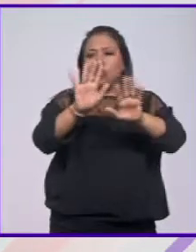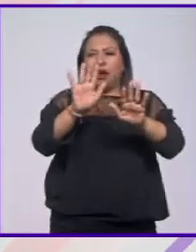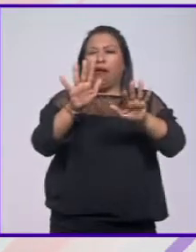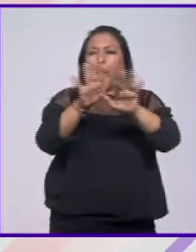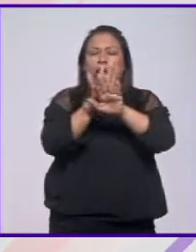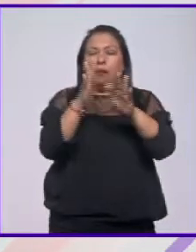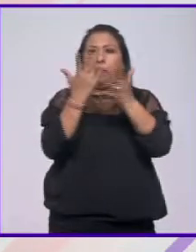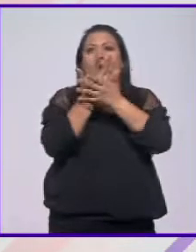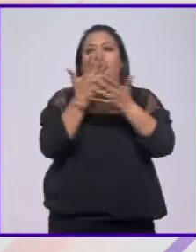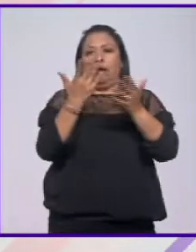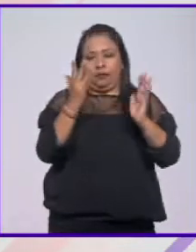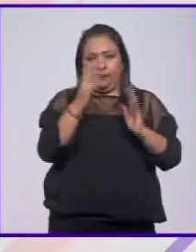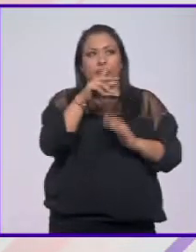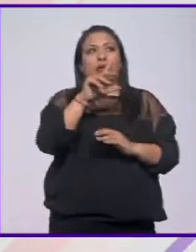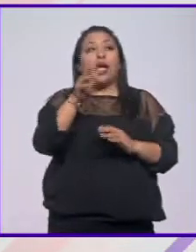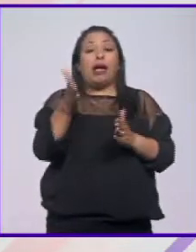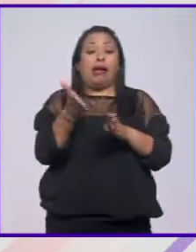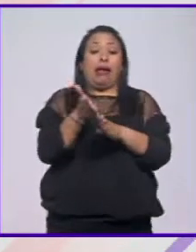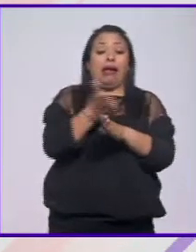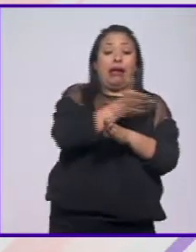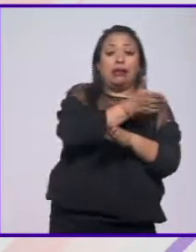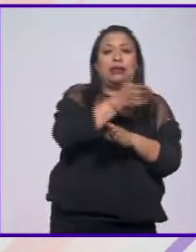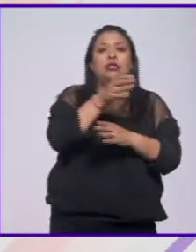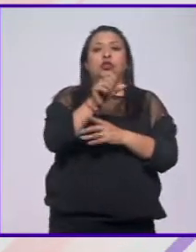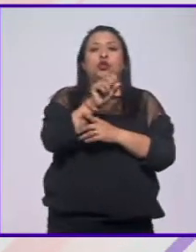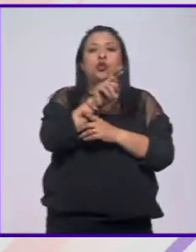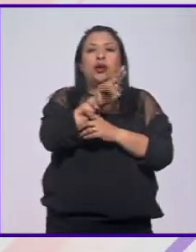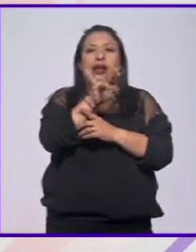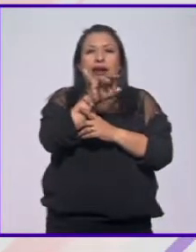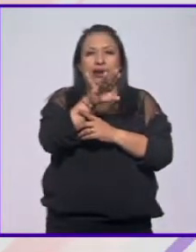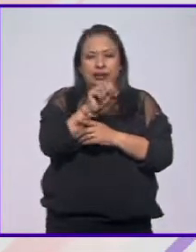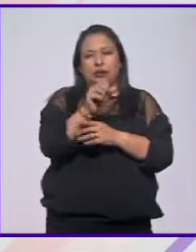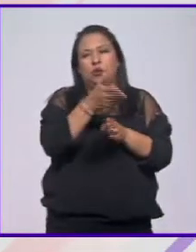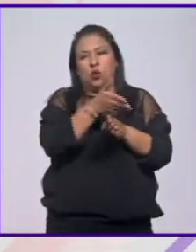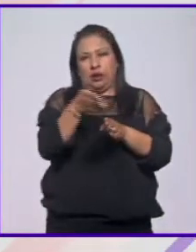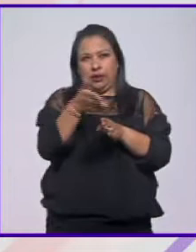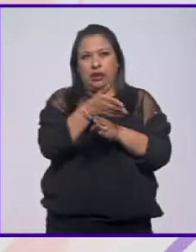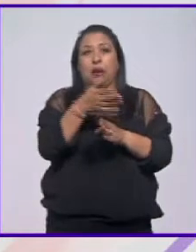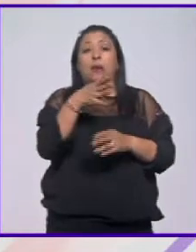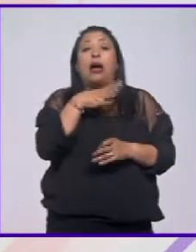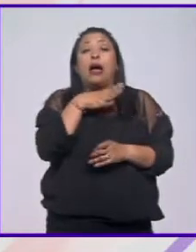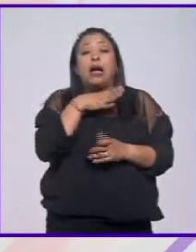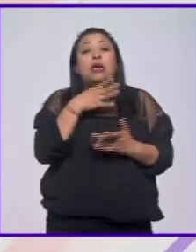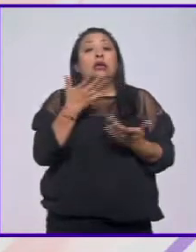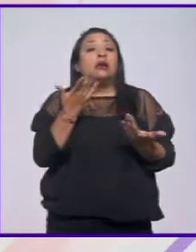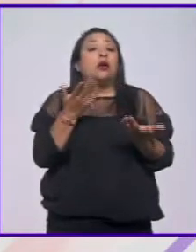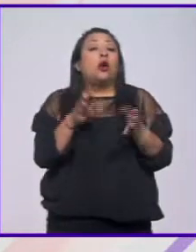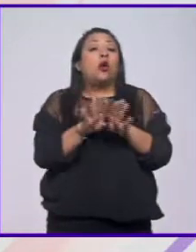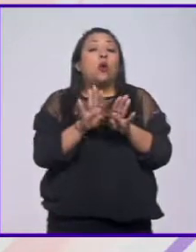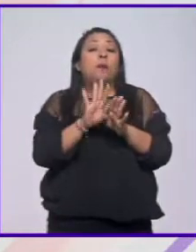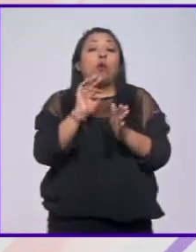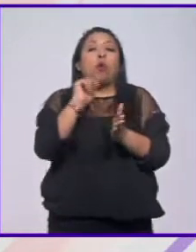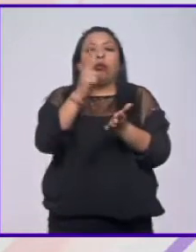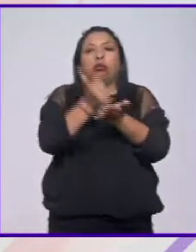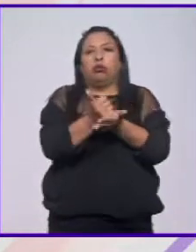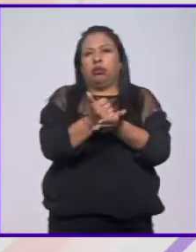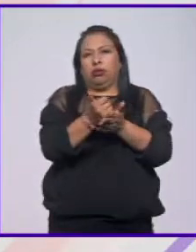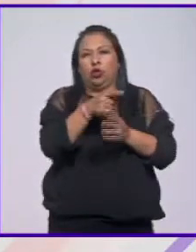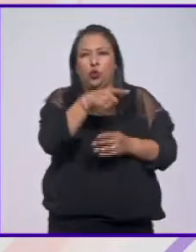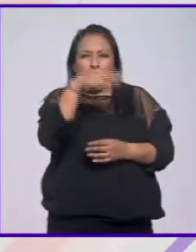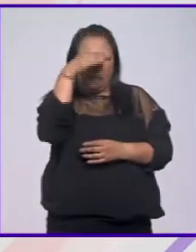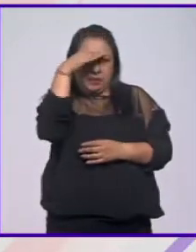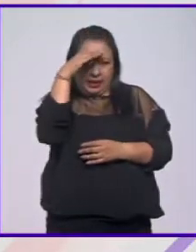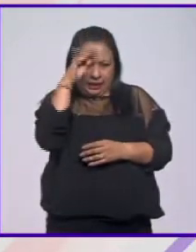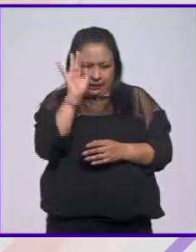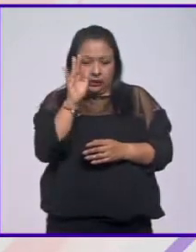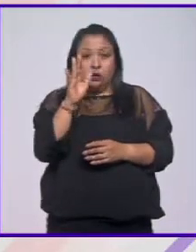esta etapa anterior más vinculada al surrealismo y que tiene ahí una huella, deja una impronta. ¿Tú consideras